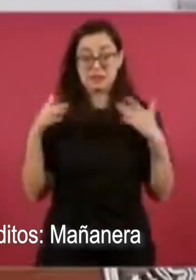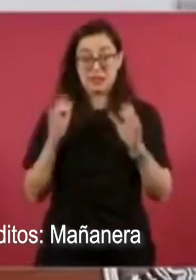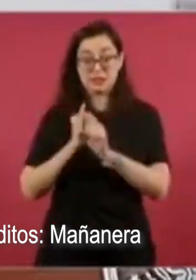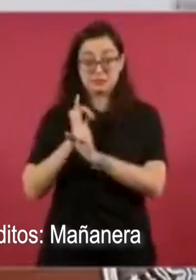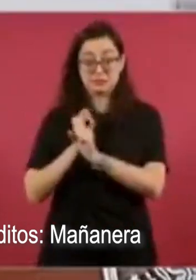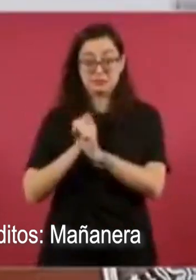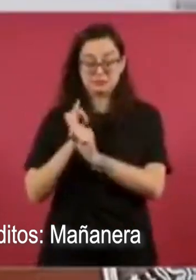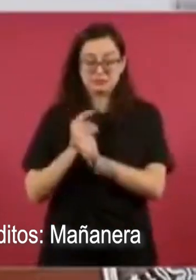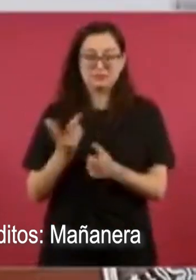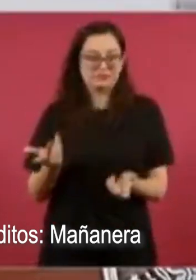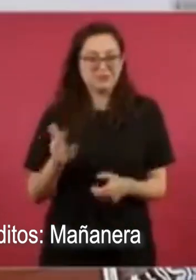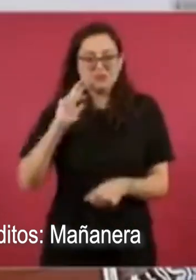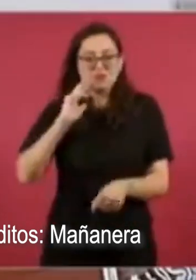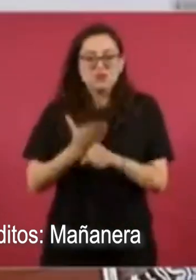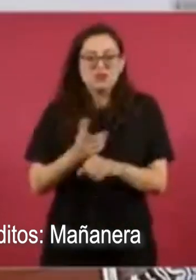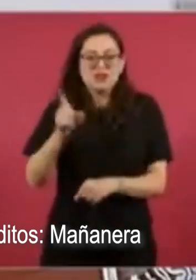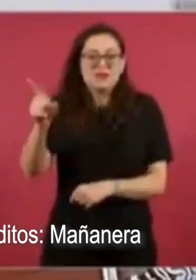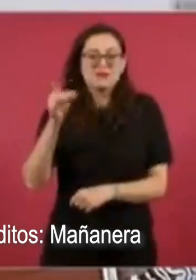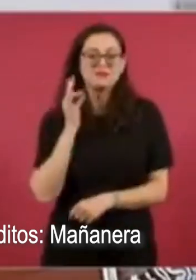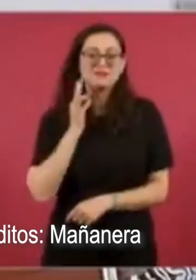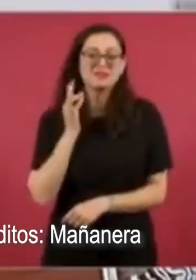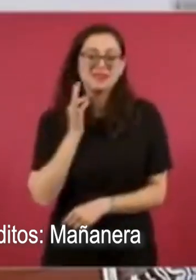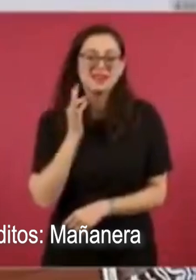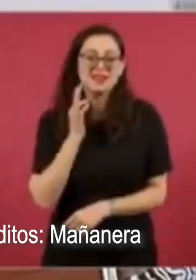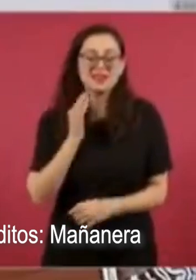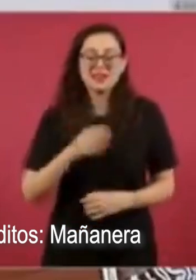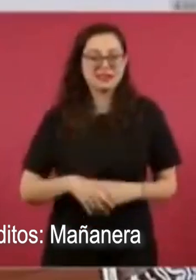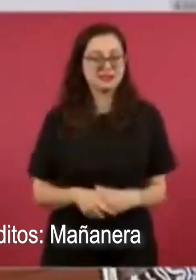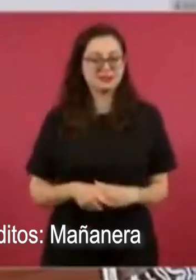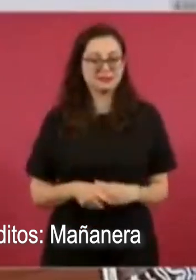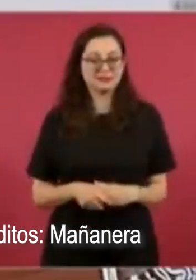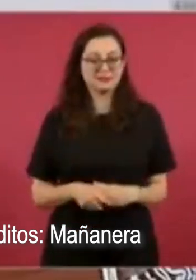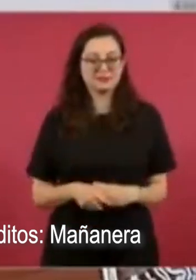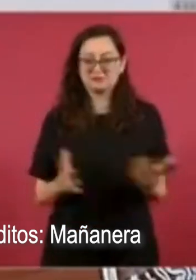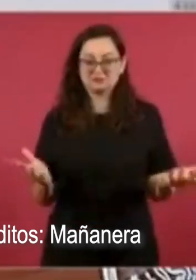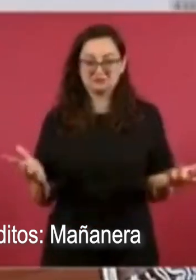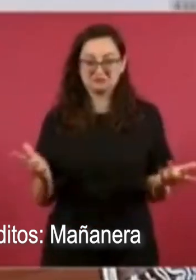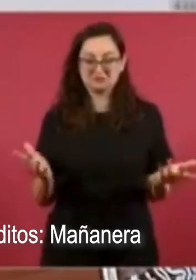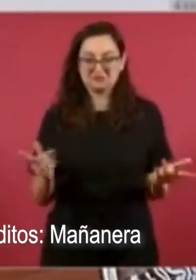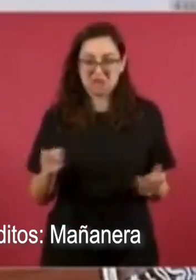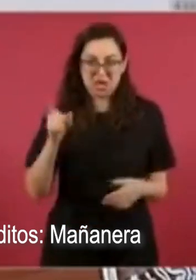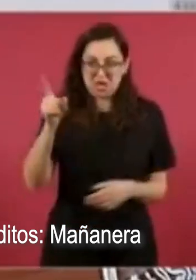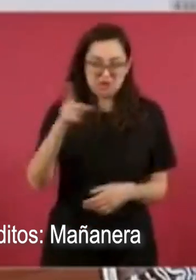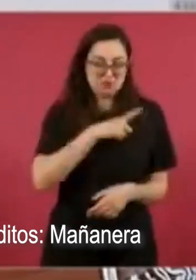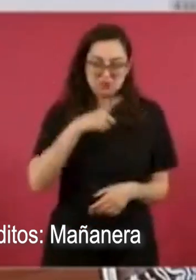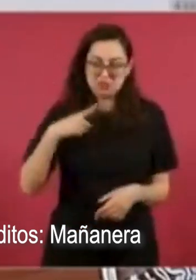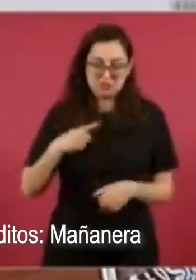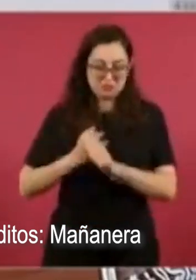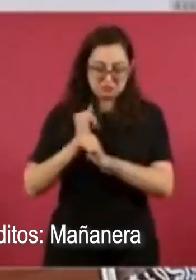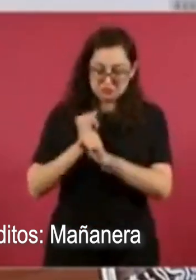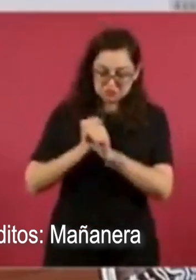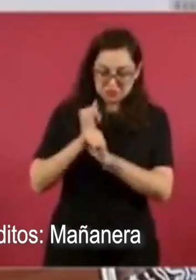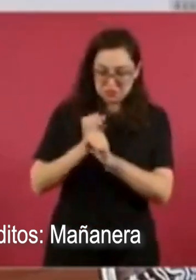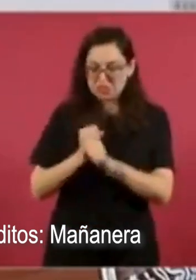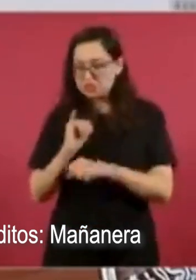a corresponder a la fiscalía. Ellos están